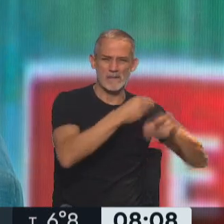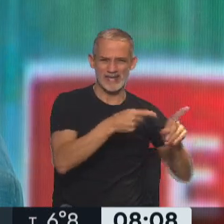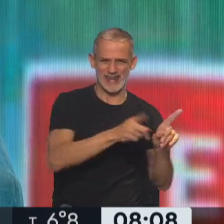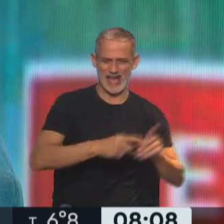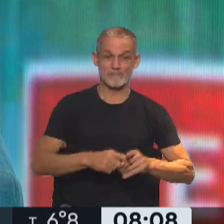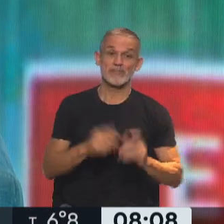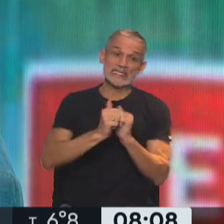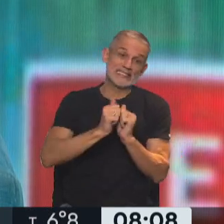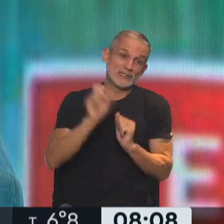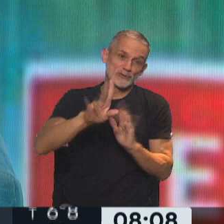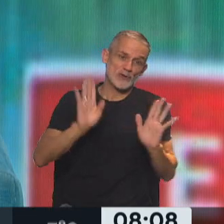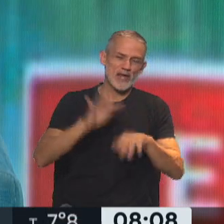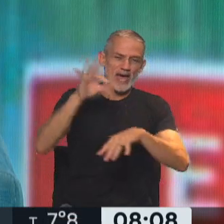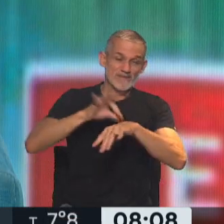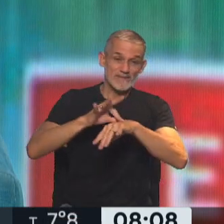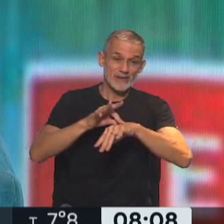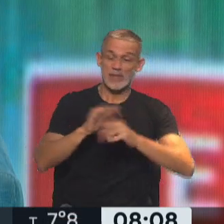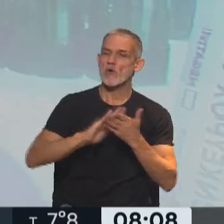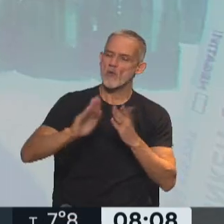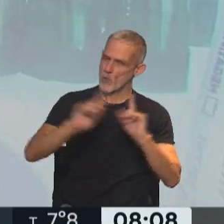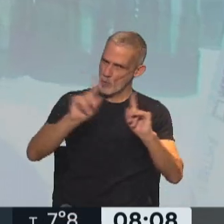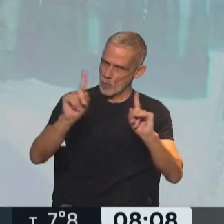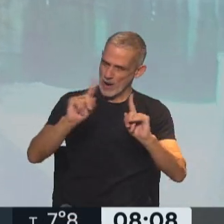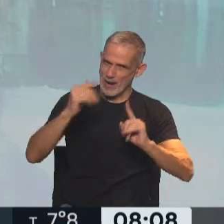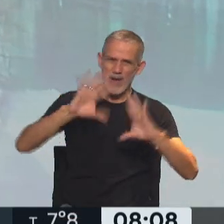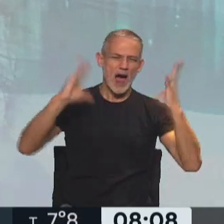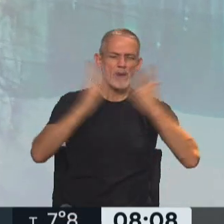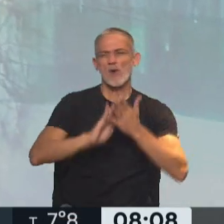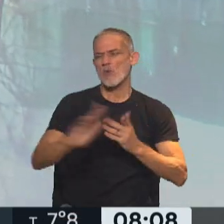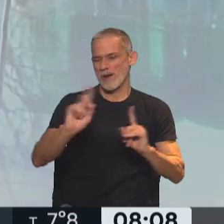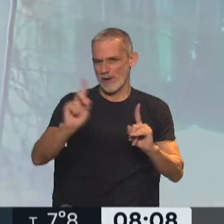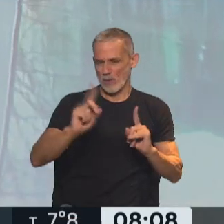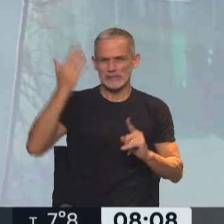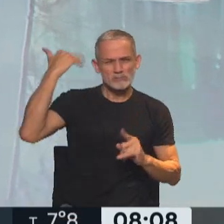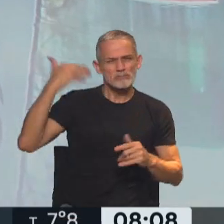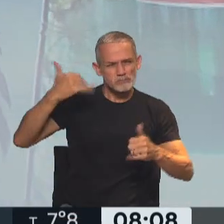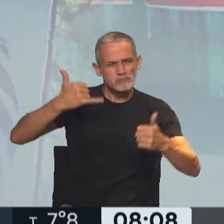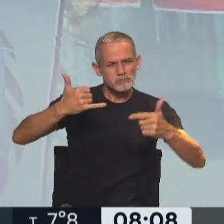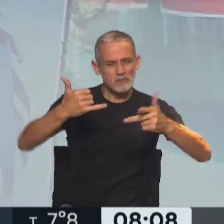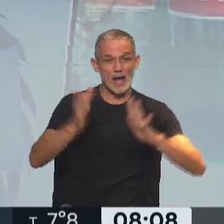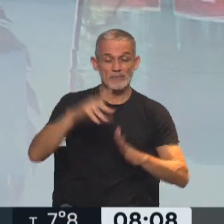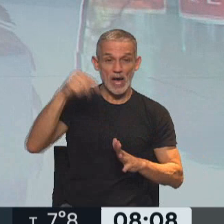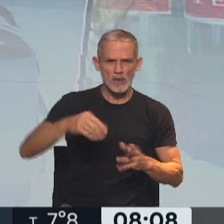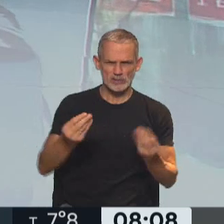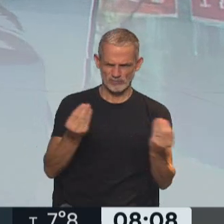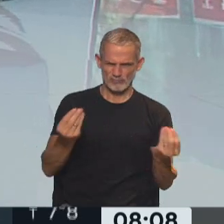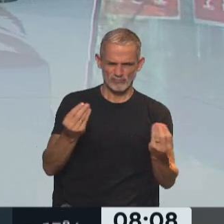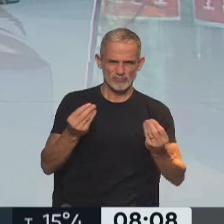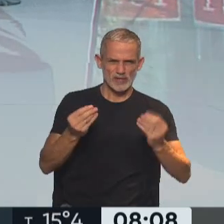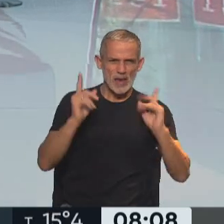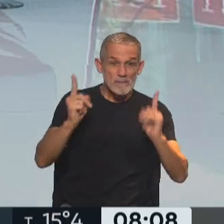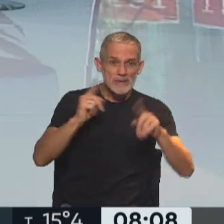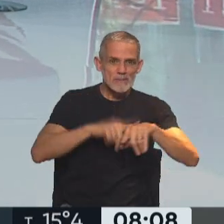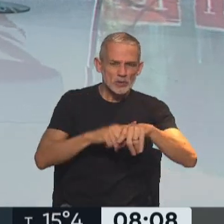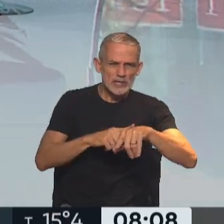de esta enfermedad que no es nueva en el mundo. Y lo que llama la atención en este momento es la ocurrencia